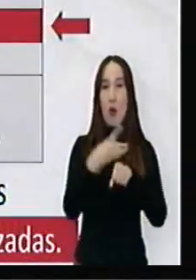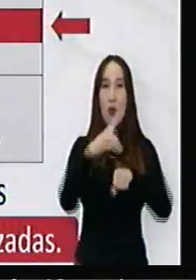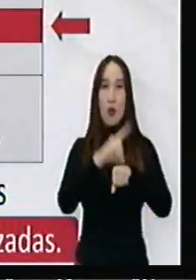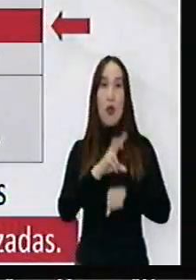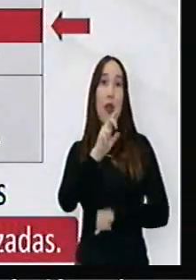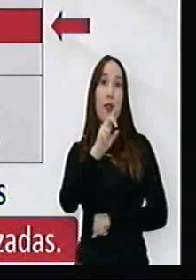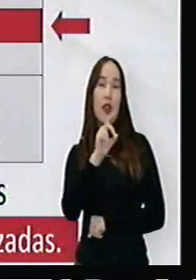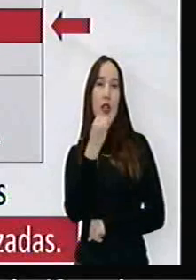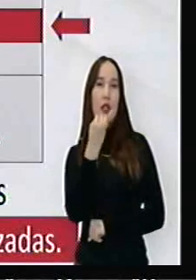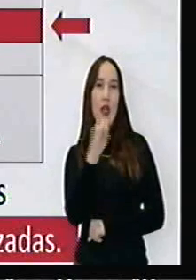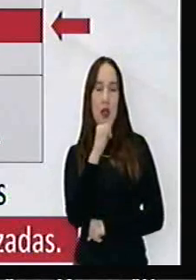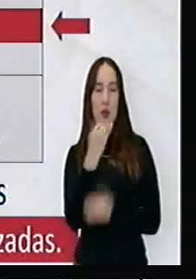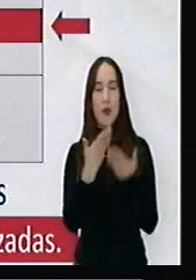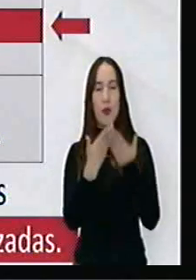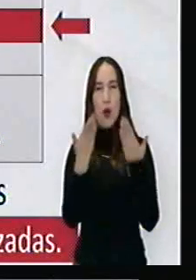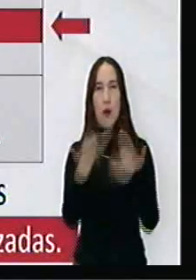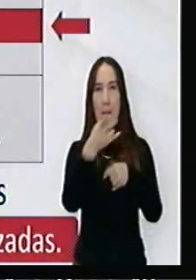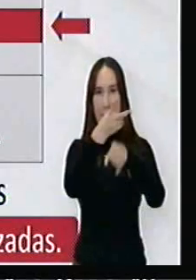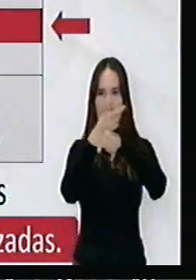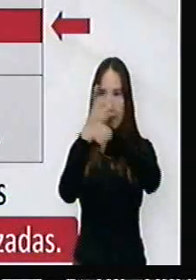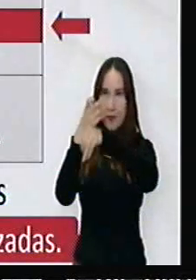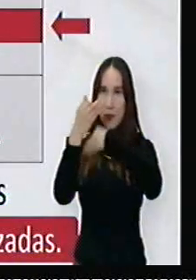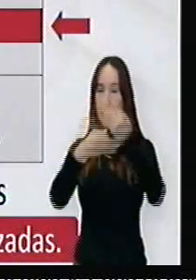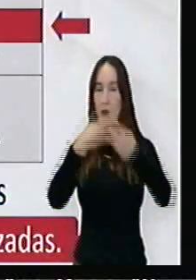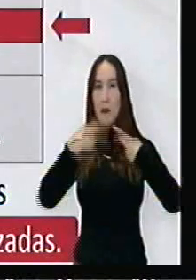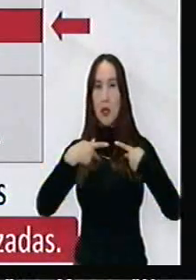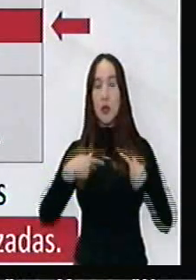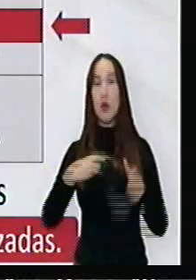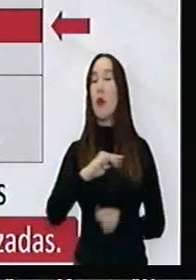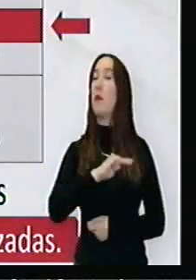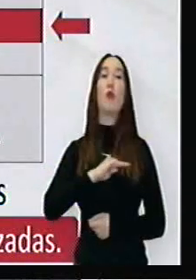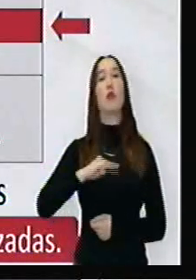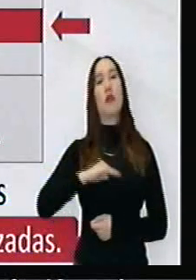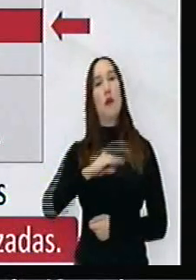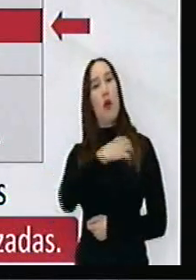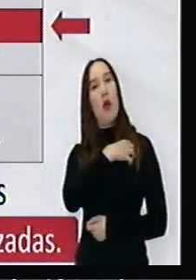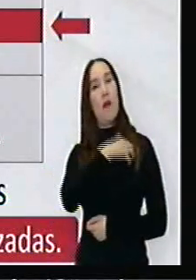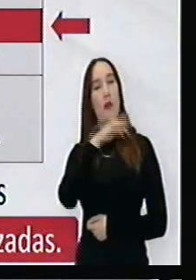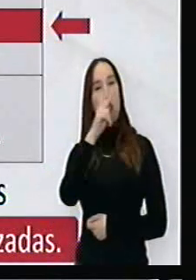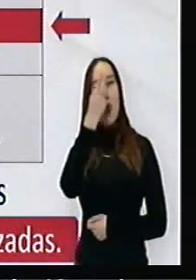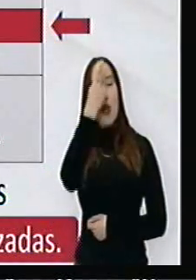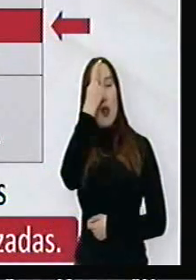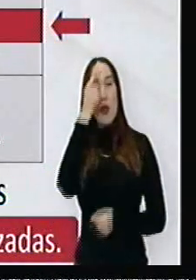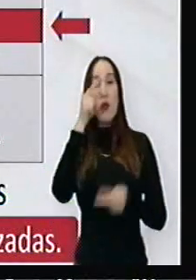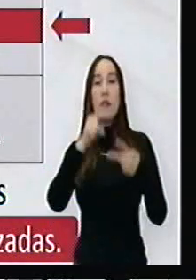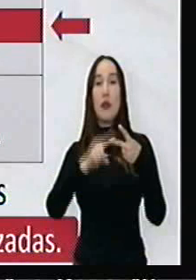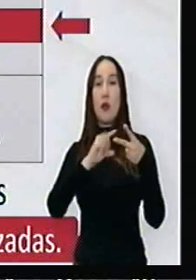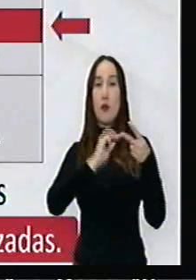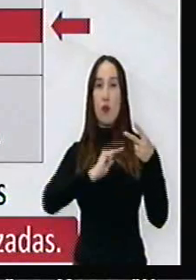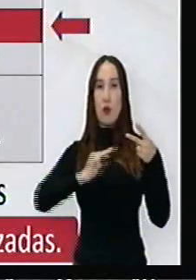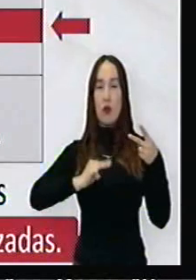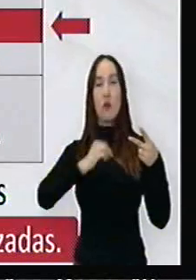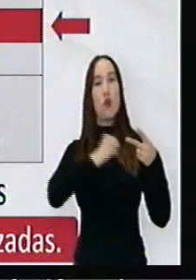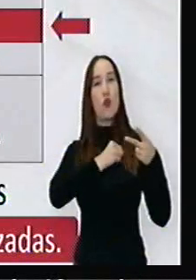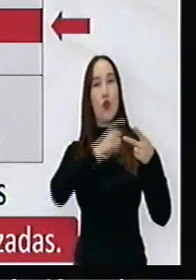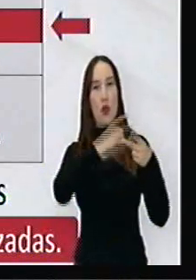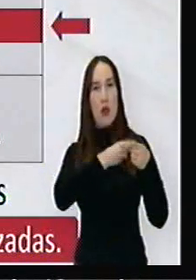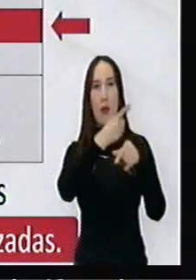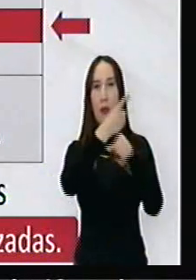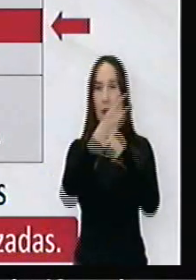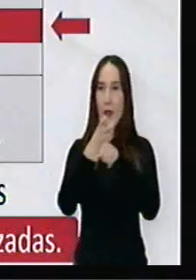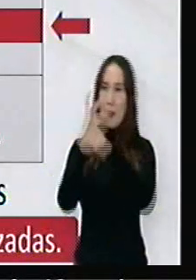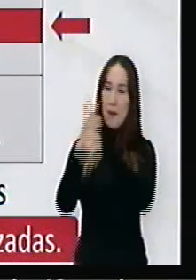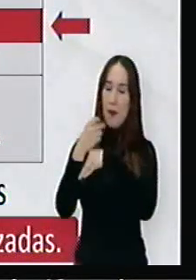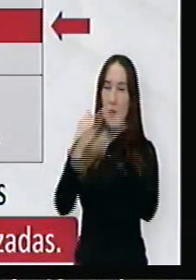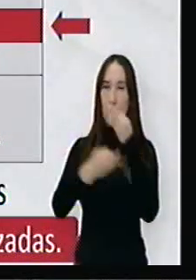junio, se invita a todas las personas, tanto al municipio de la capital como a Soledad de Graciano Sánchez,